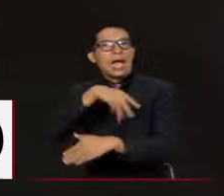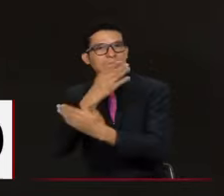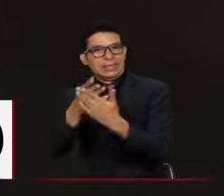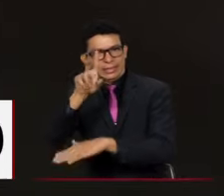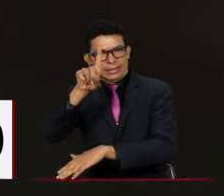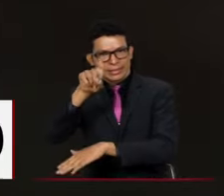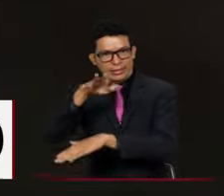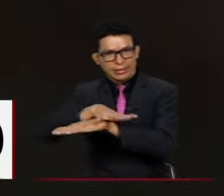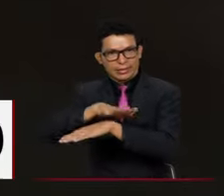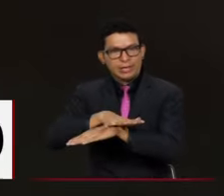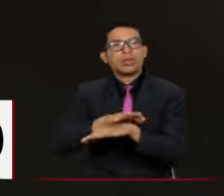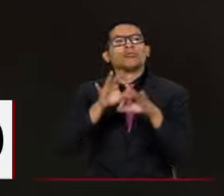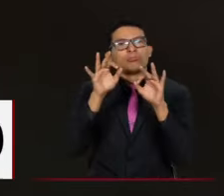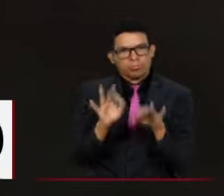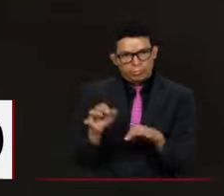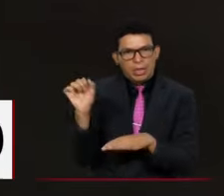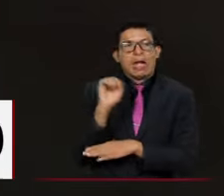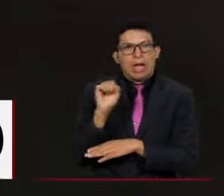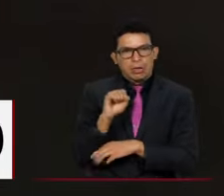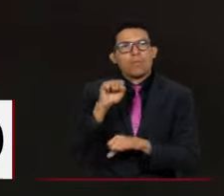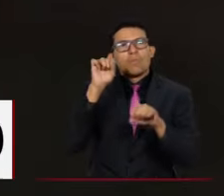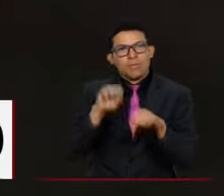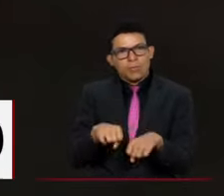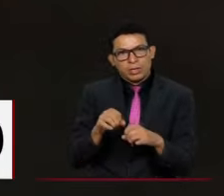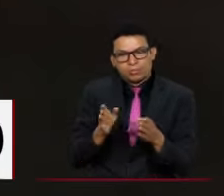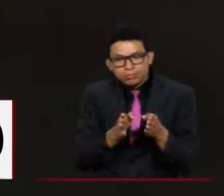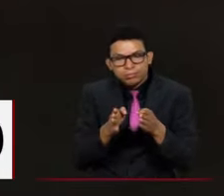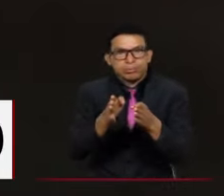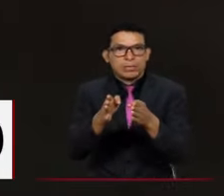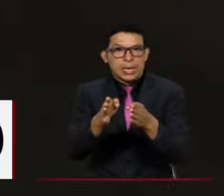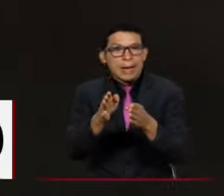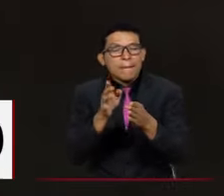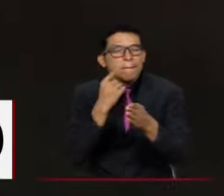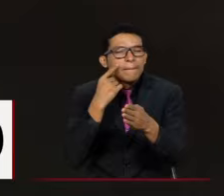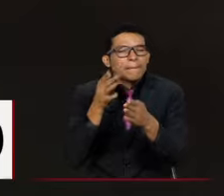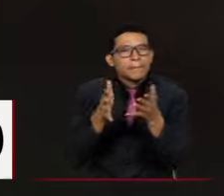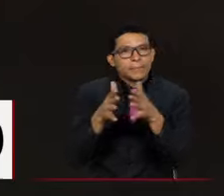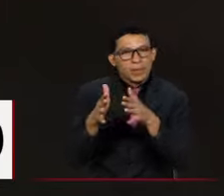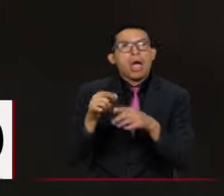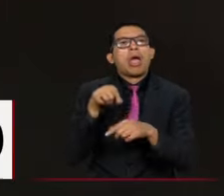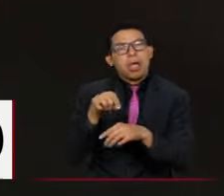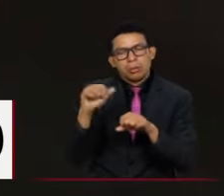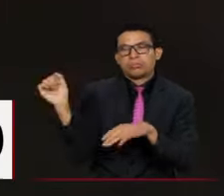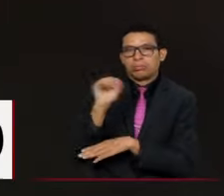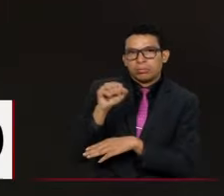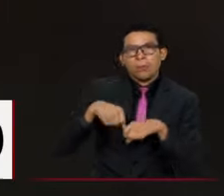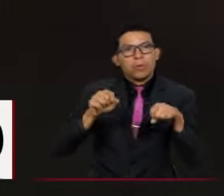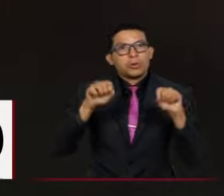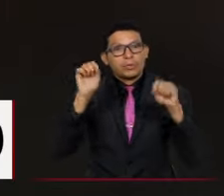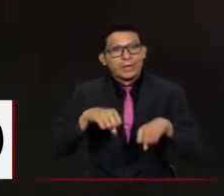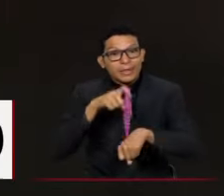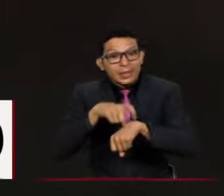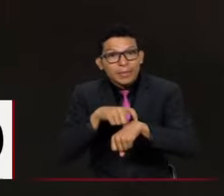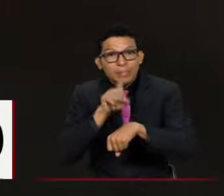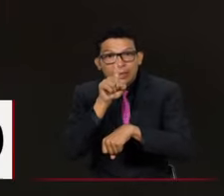está habilitada parcialmente para los carros. Por aquí por donde estamos parados en el día estarían circulando vehículos. A esta hora, desde las